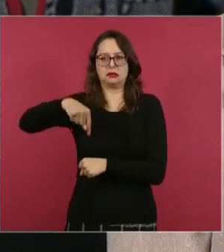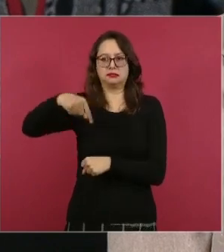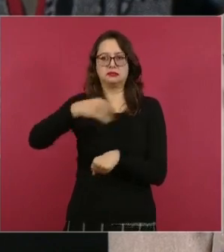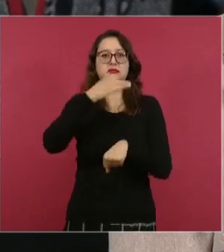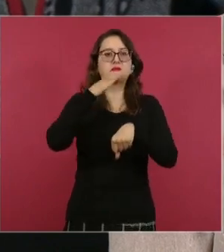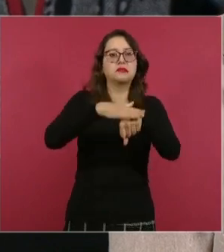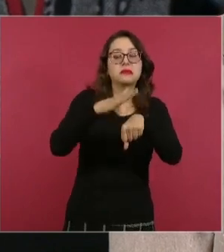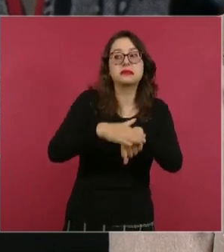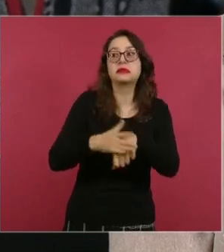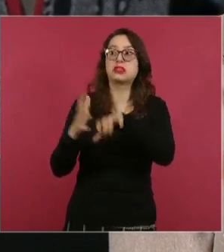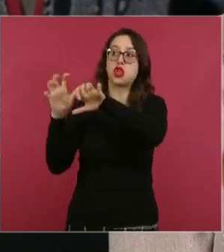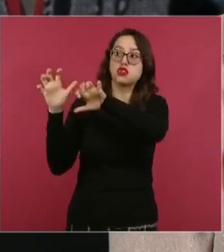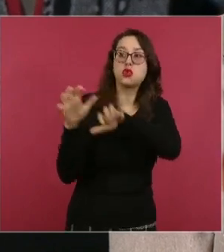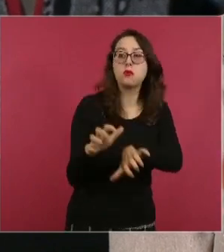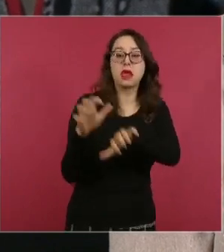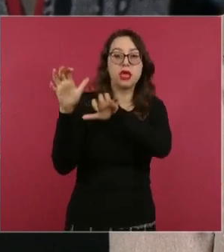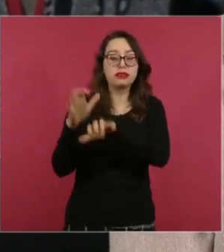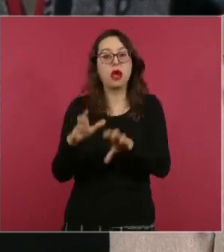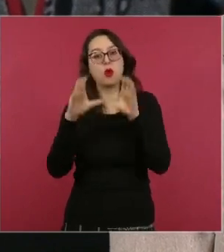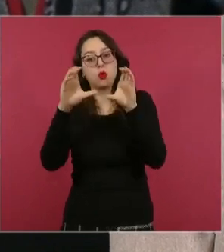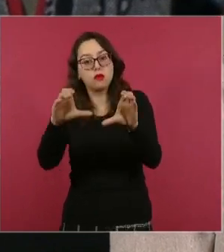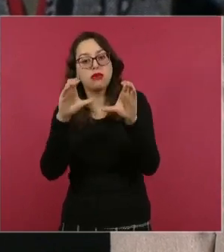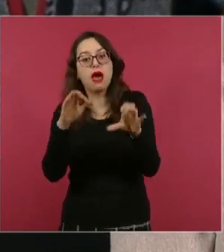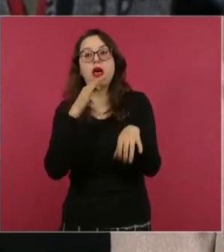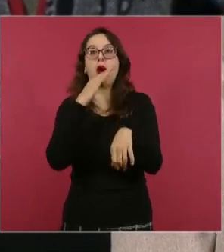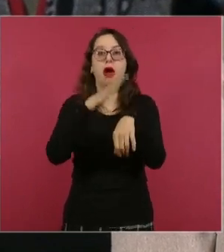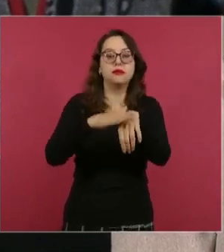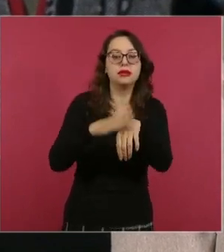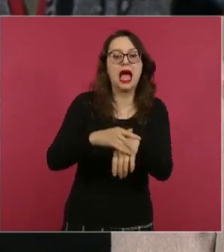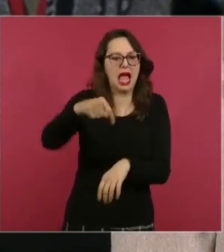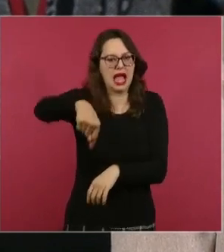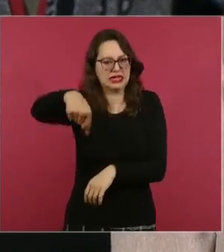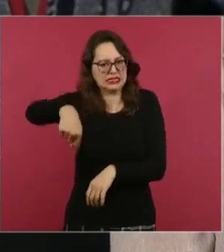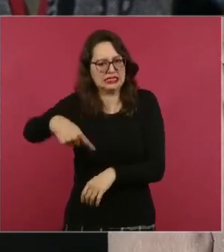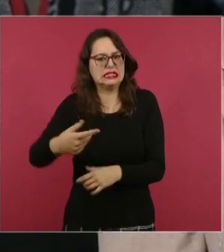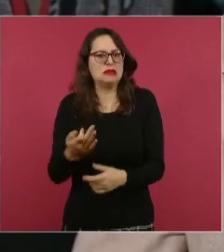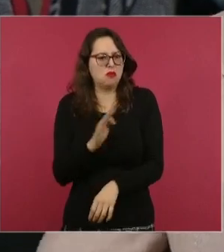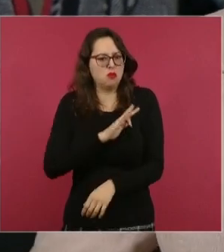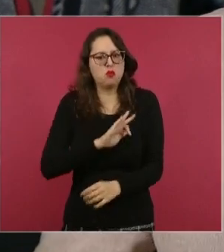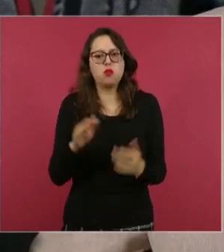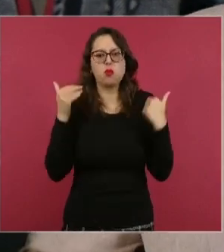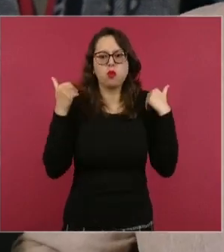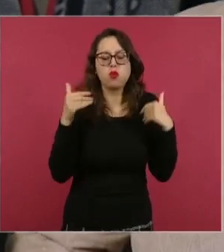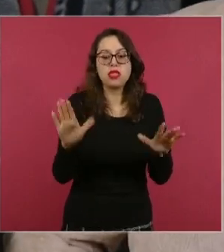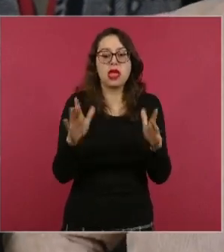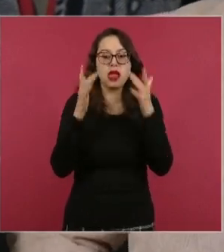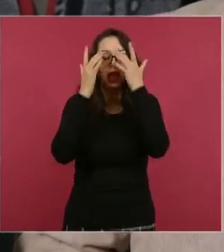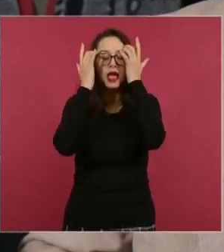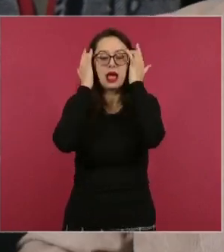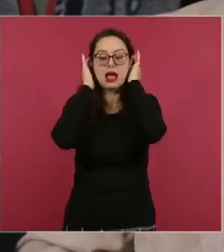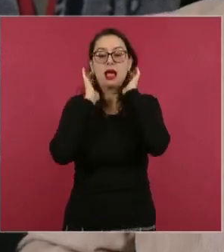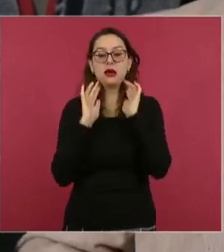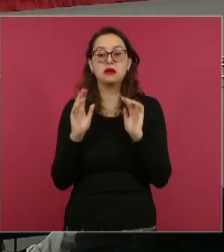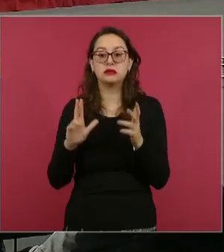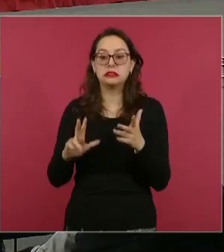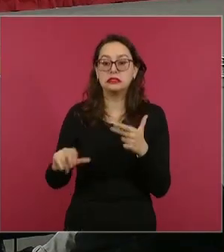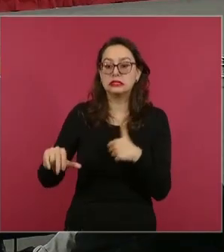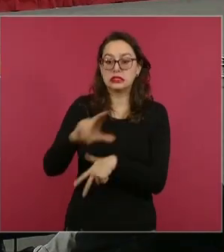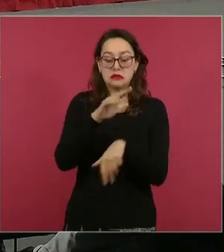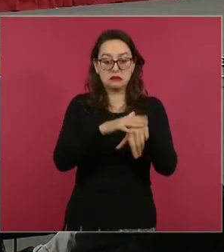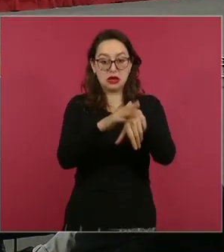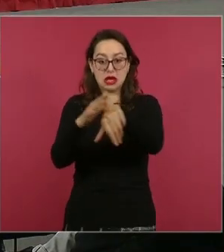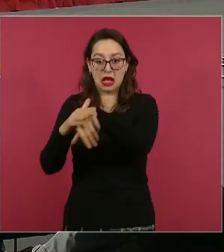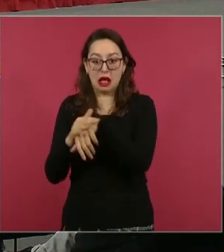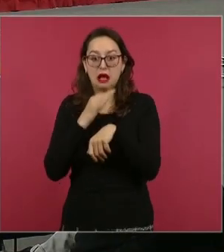pensado en volver a alertar las tormentas tropicales aquí en la mañanera o cuando ya estos se convierten en Huracanes lo